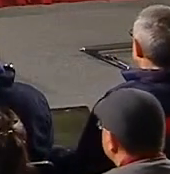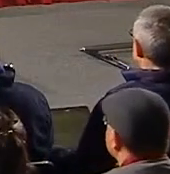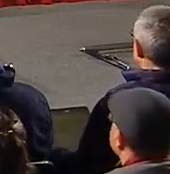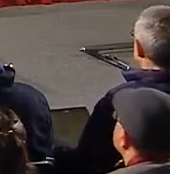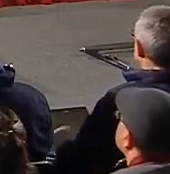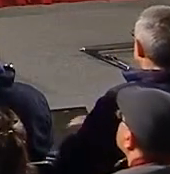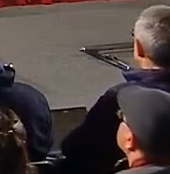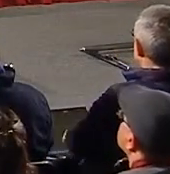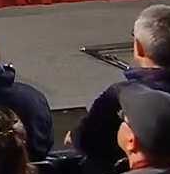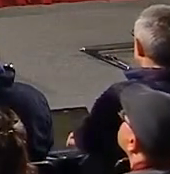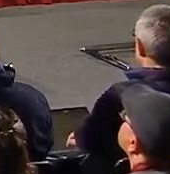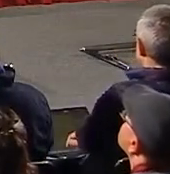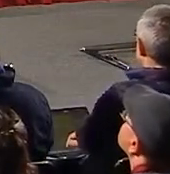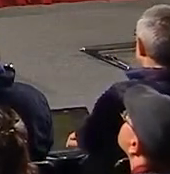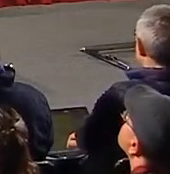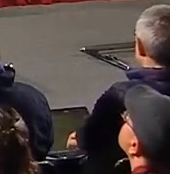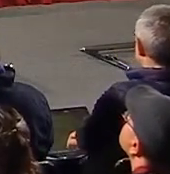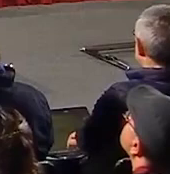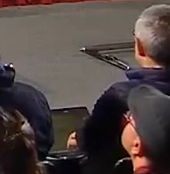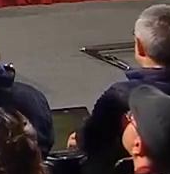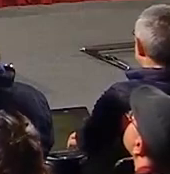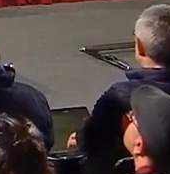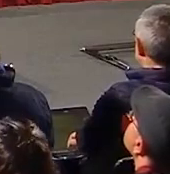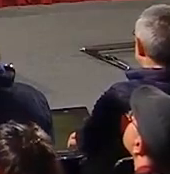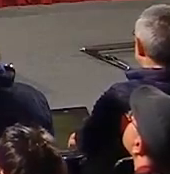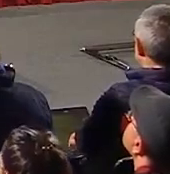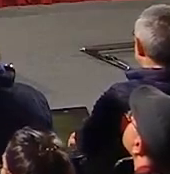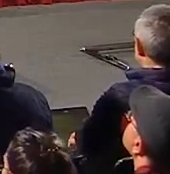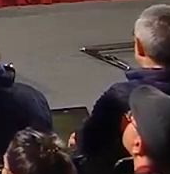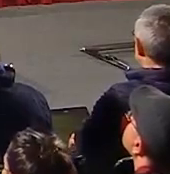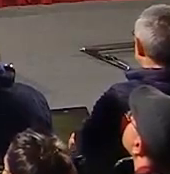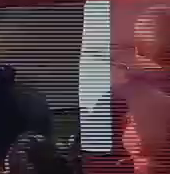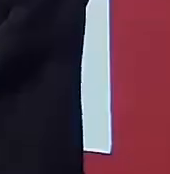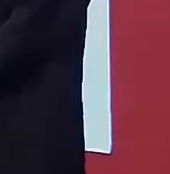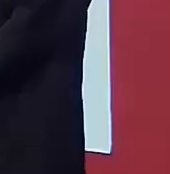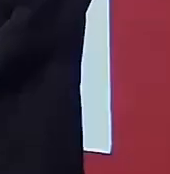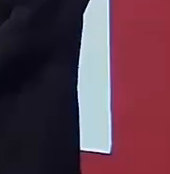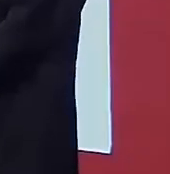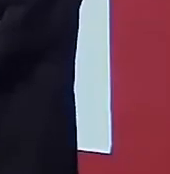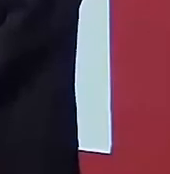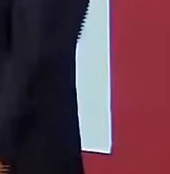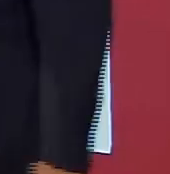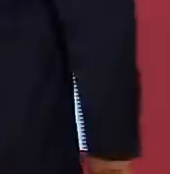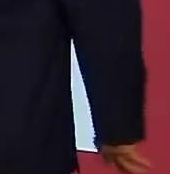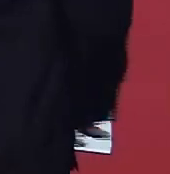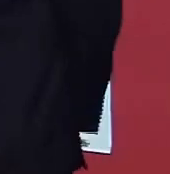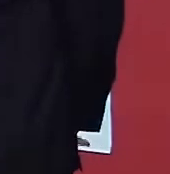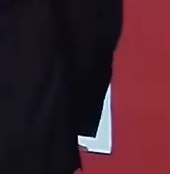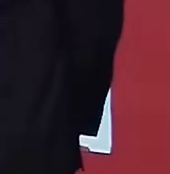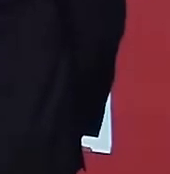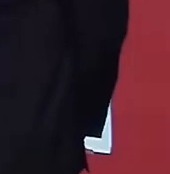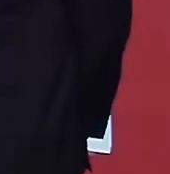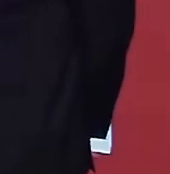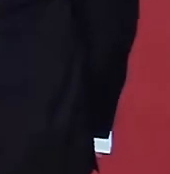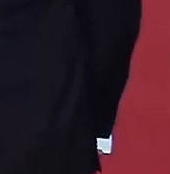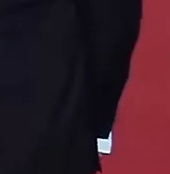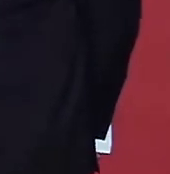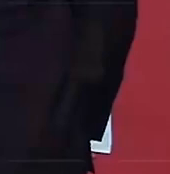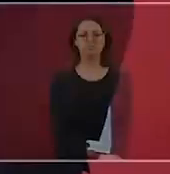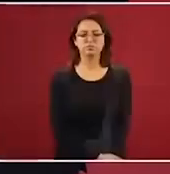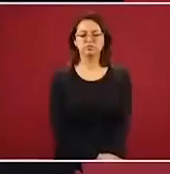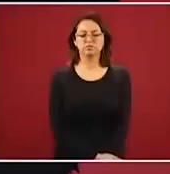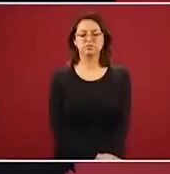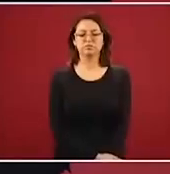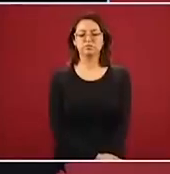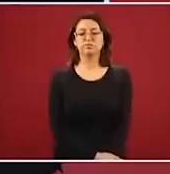es un grupo de personal de salud, personal médico, que está orientado a un propósito de